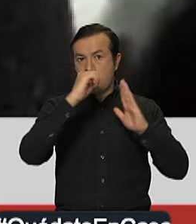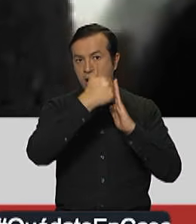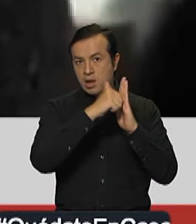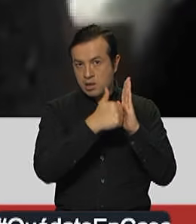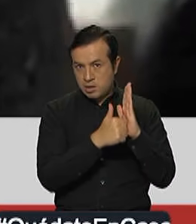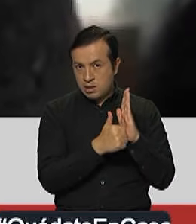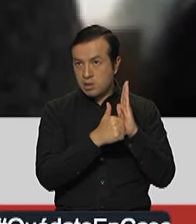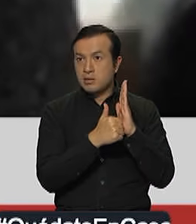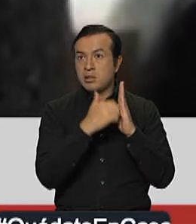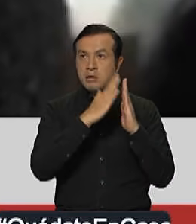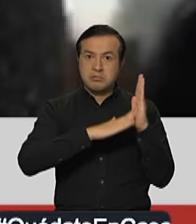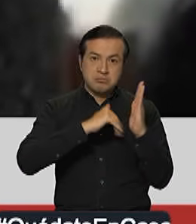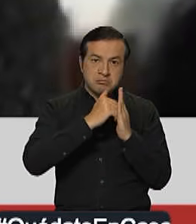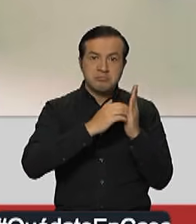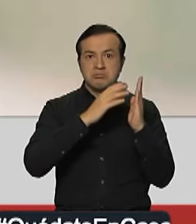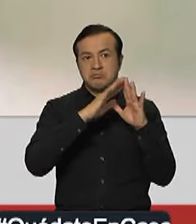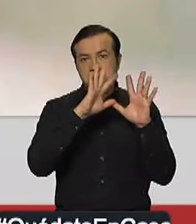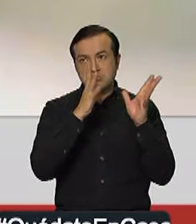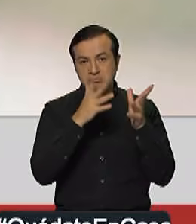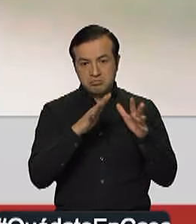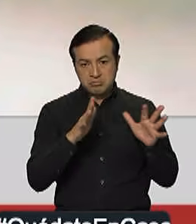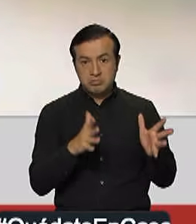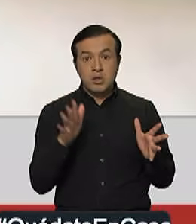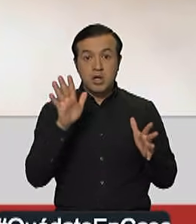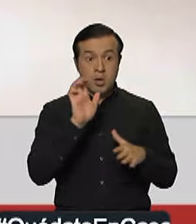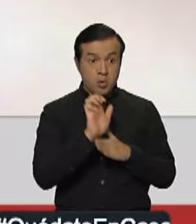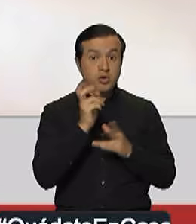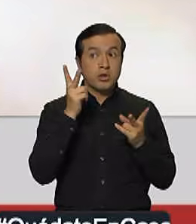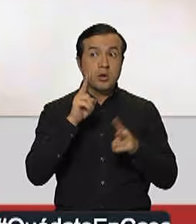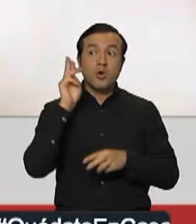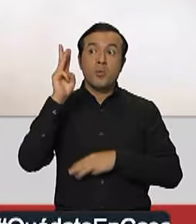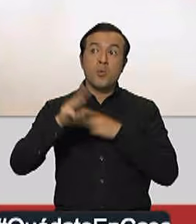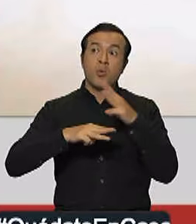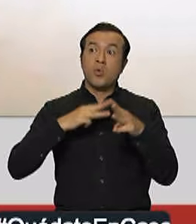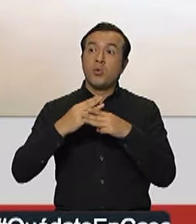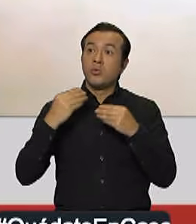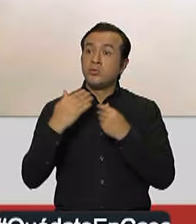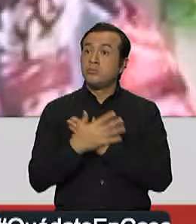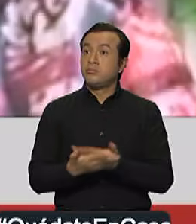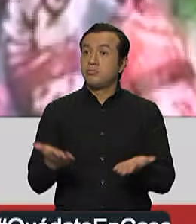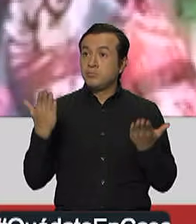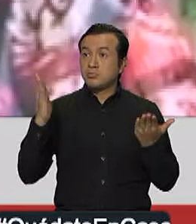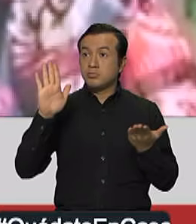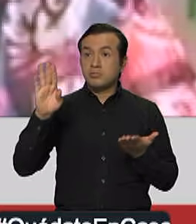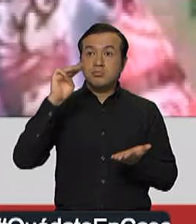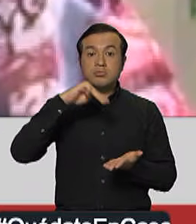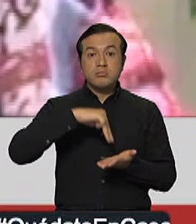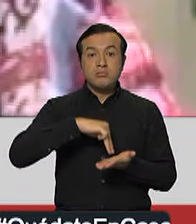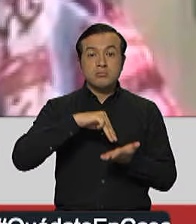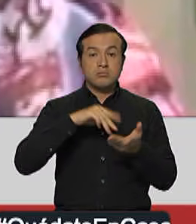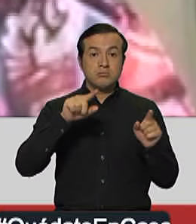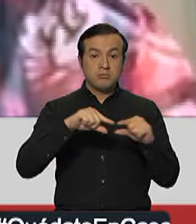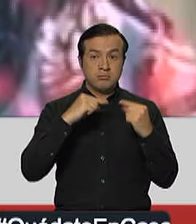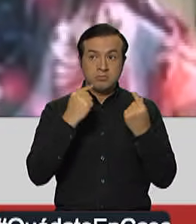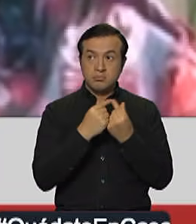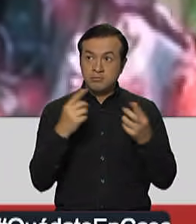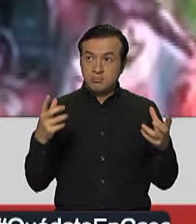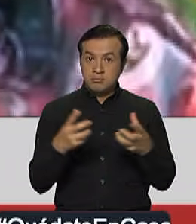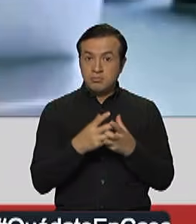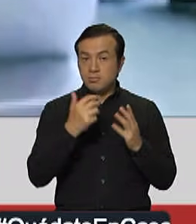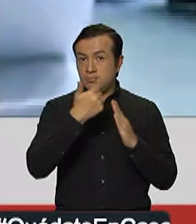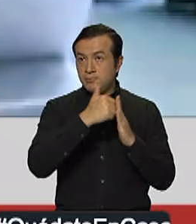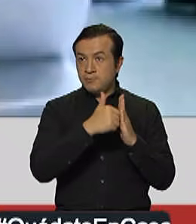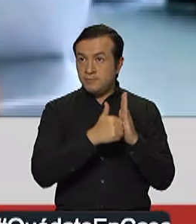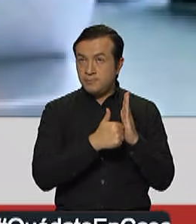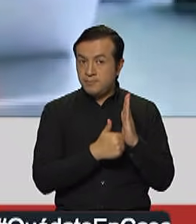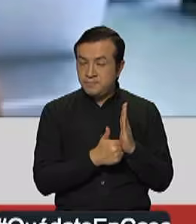plásticas, dio a conocer sus obras no solo en el país, sino también en el exterior. Fue miembro correspondiente de la sección de artes